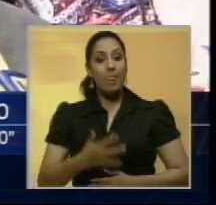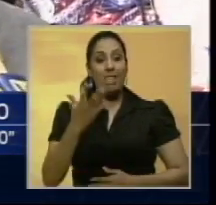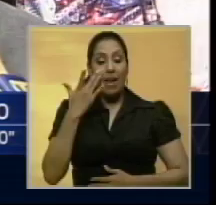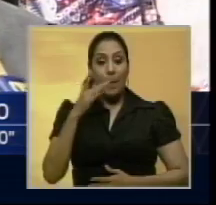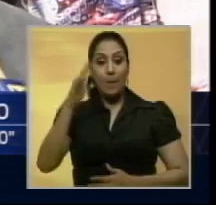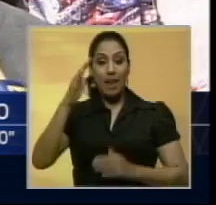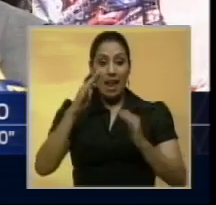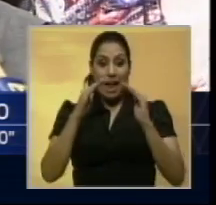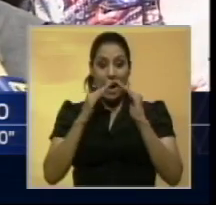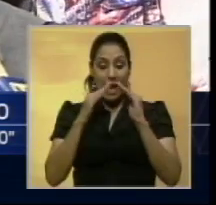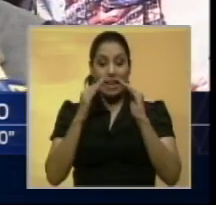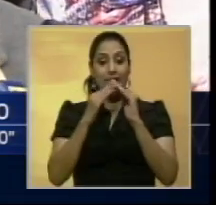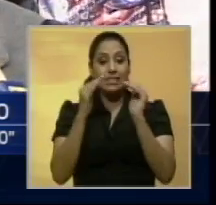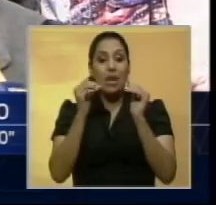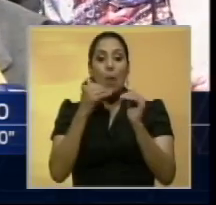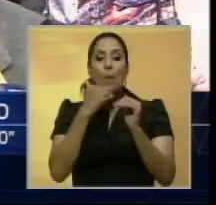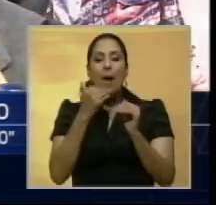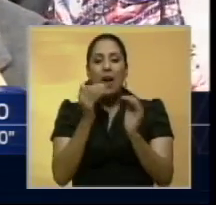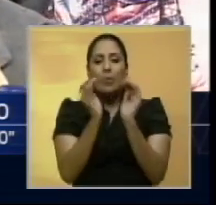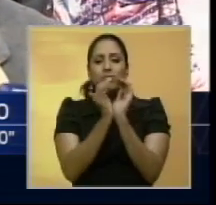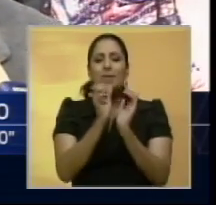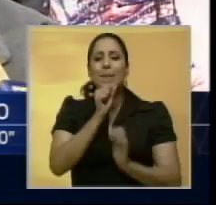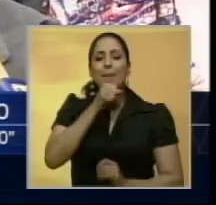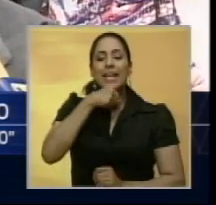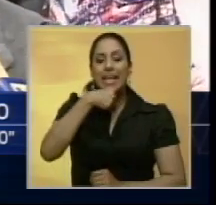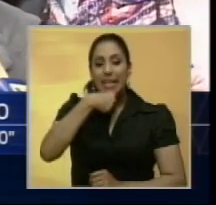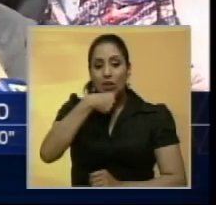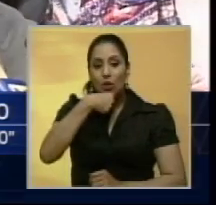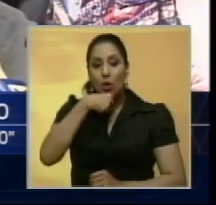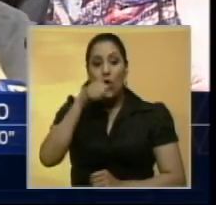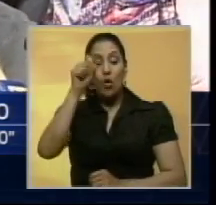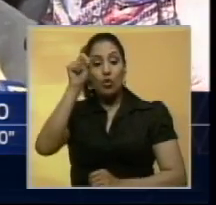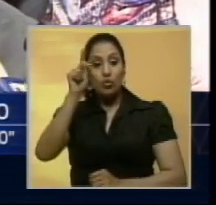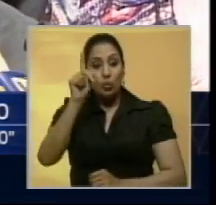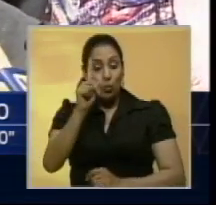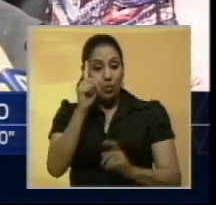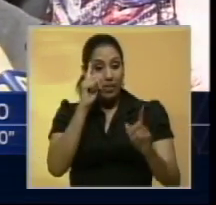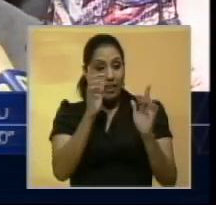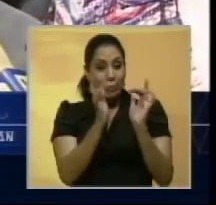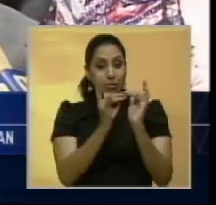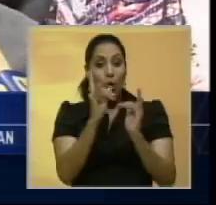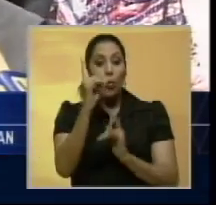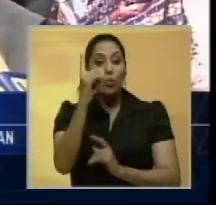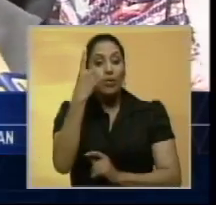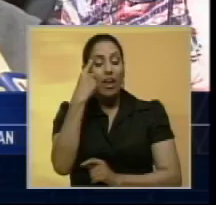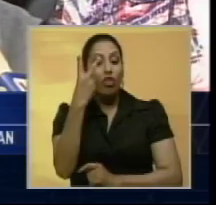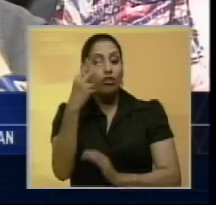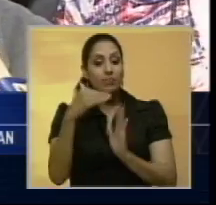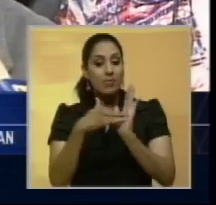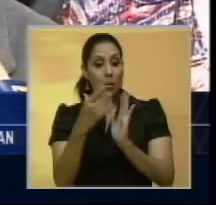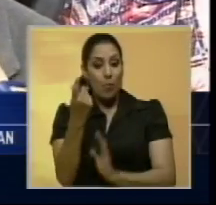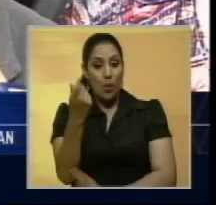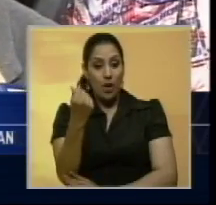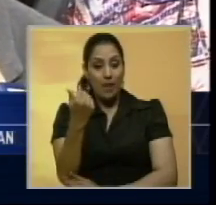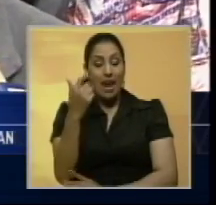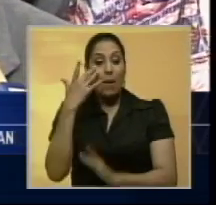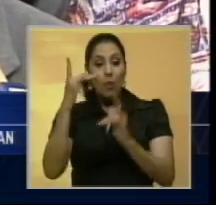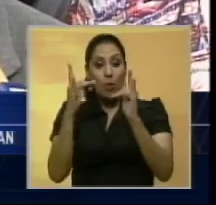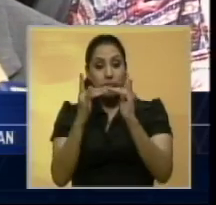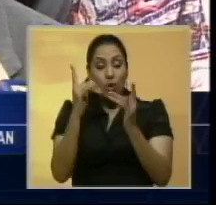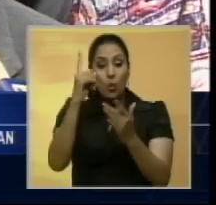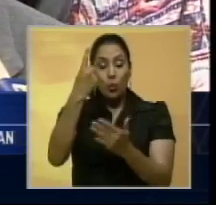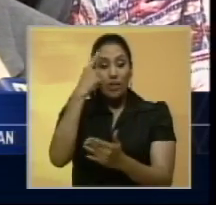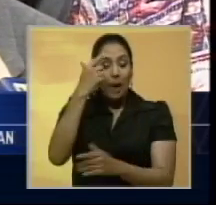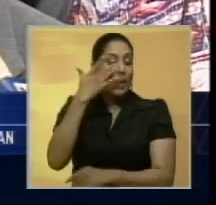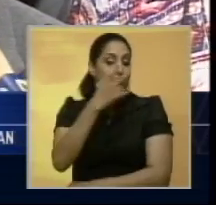Estas casas tienen un presupuesto cama día de 2.000 bolívares, donde un presupuesto cama día en